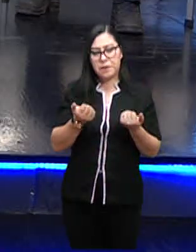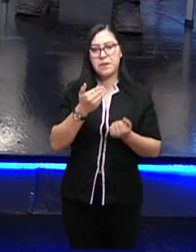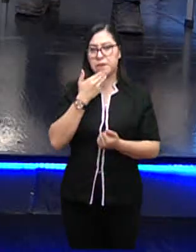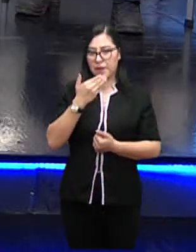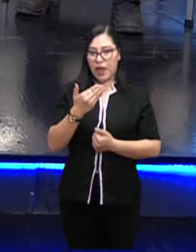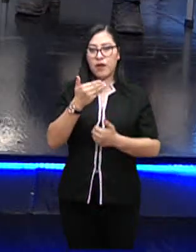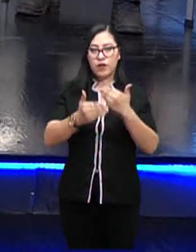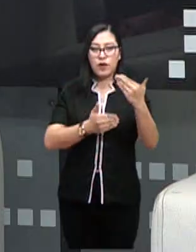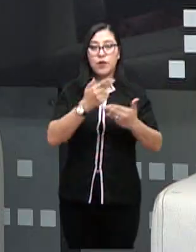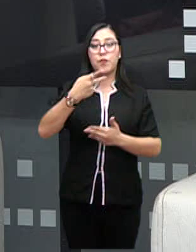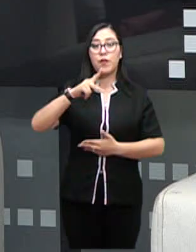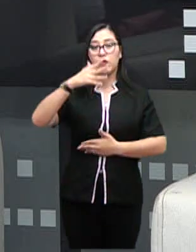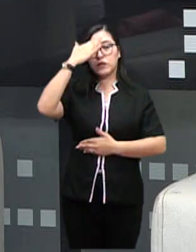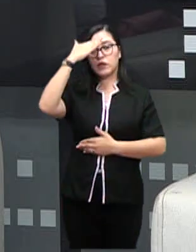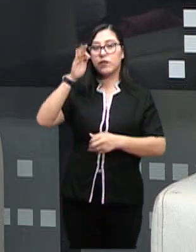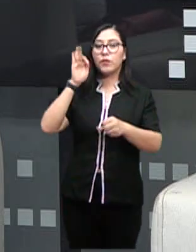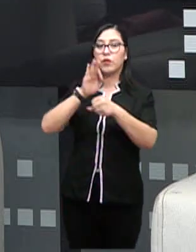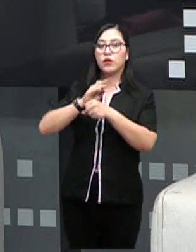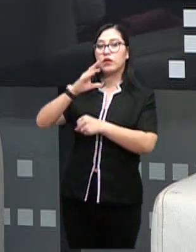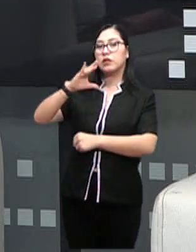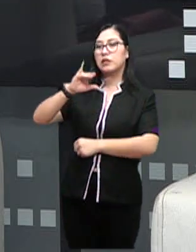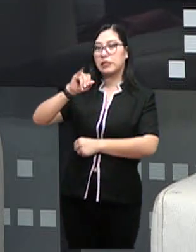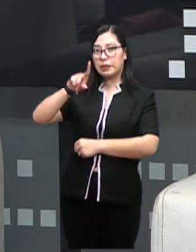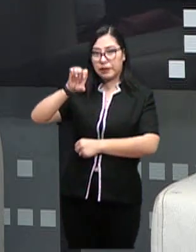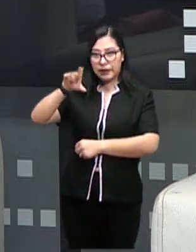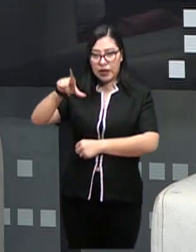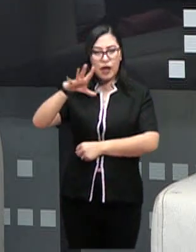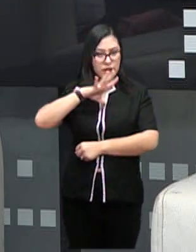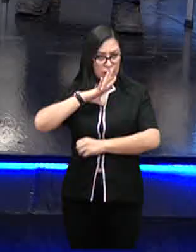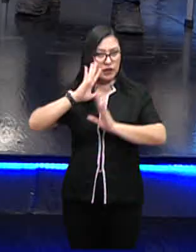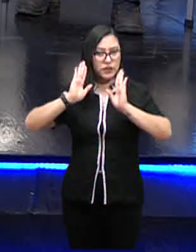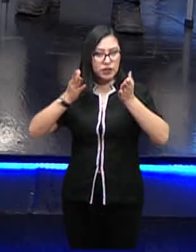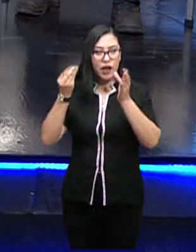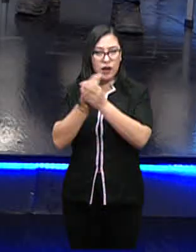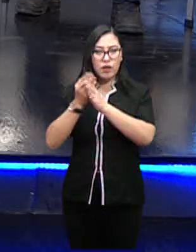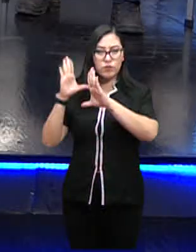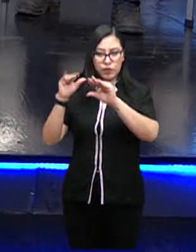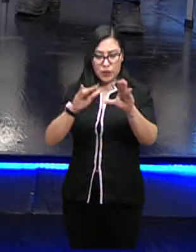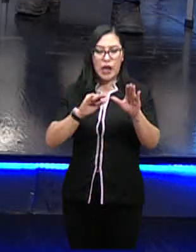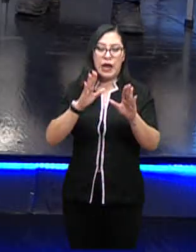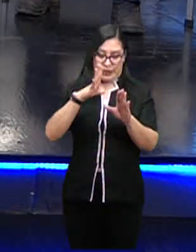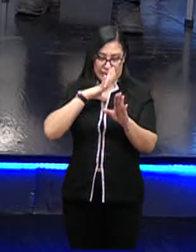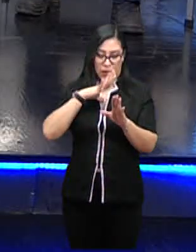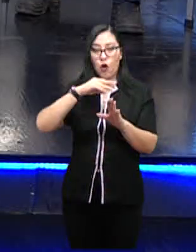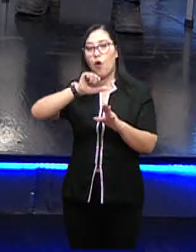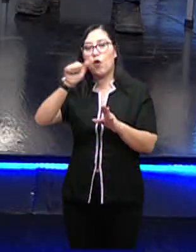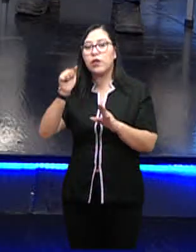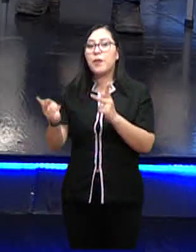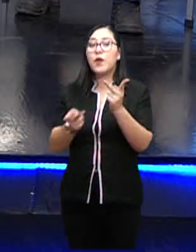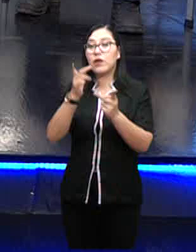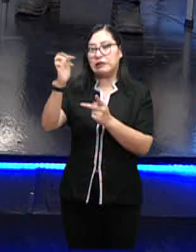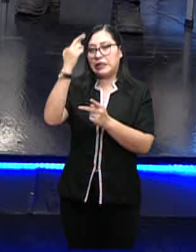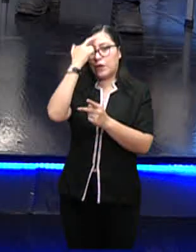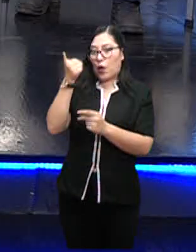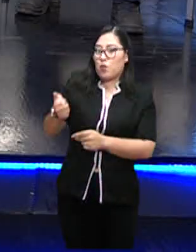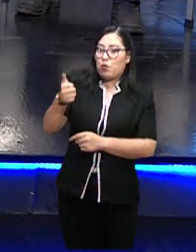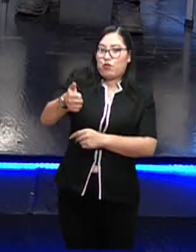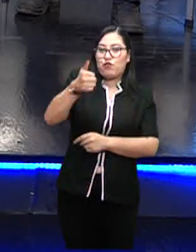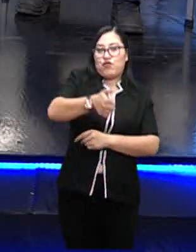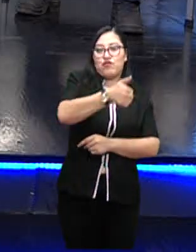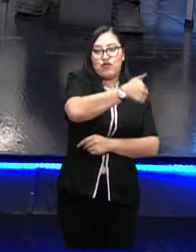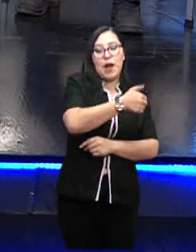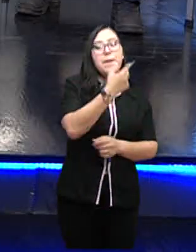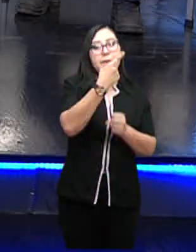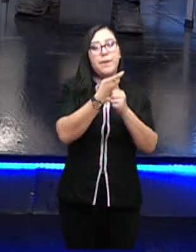¿Acaso los elementos de Protección Civil están capacitados? Y tenemos también otros cuestionamientos. Recordamos que vamos así como por